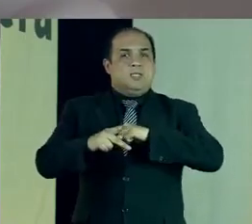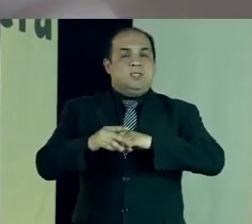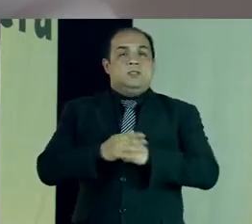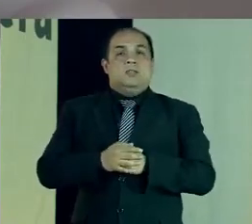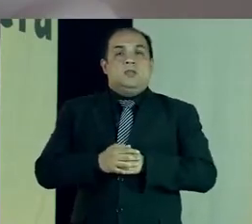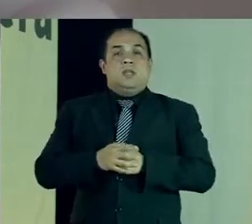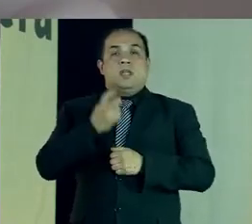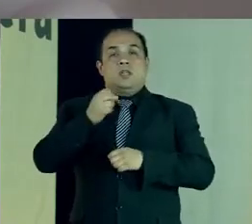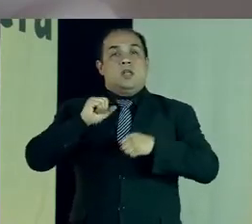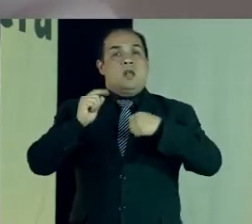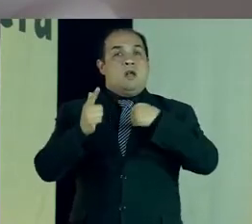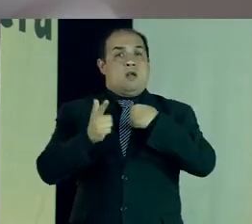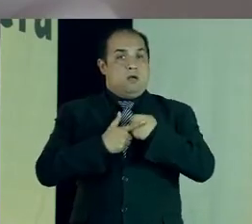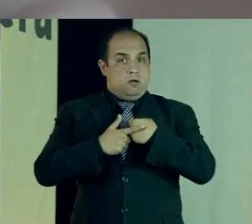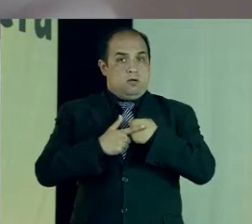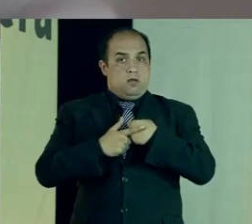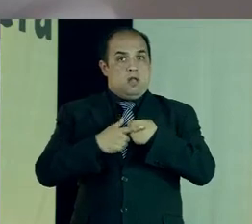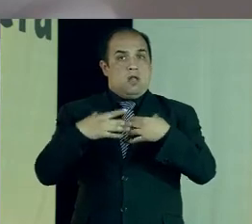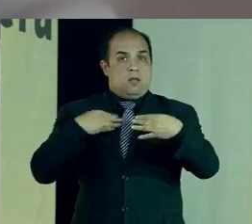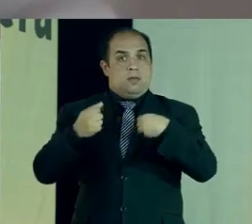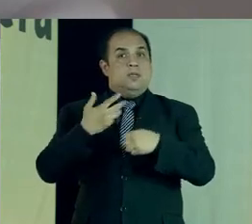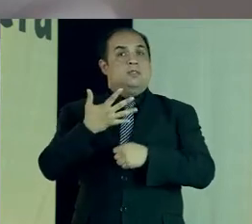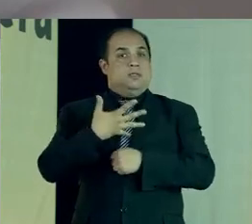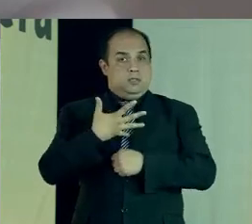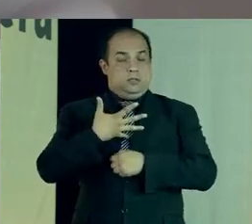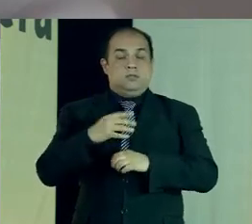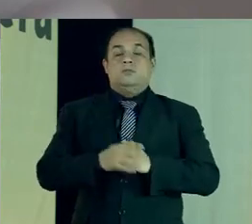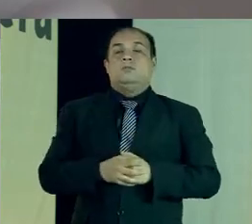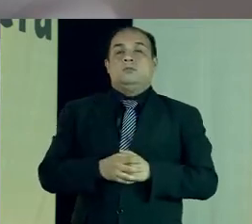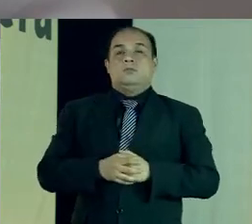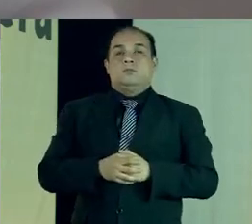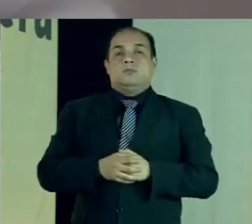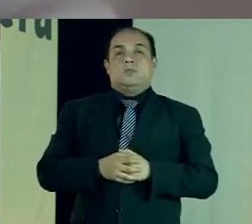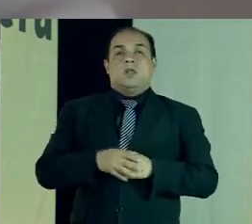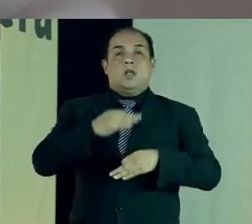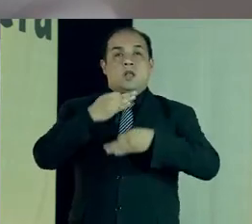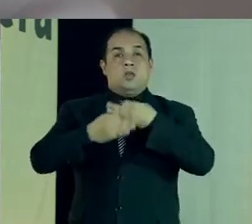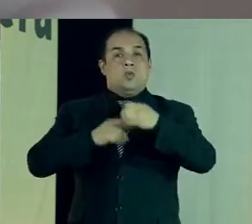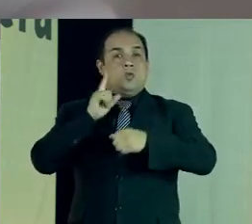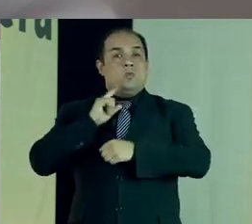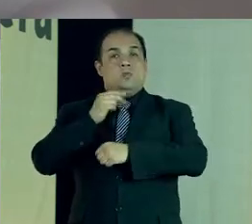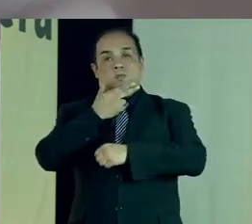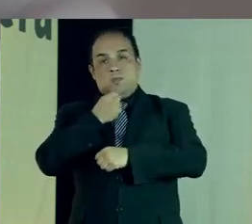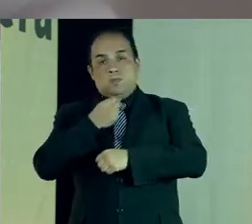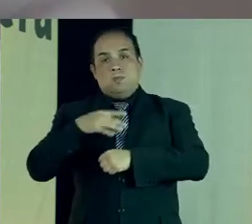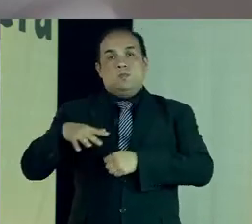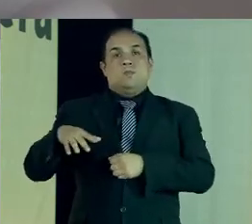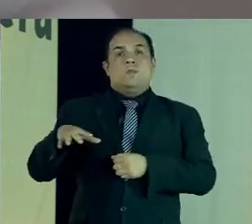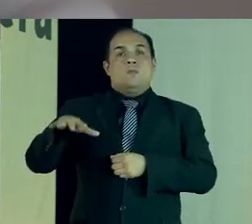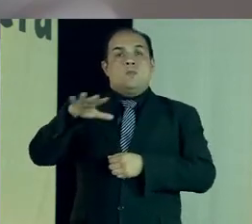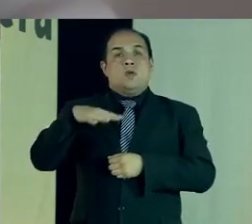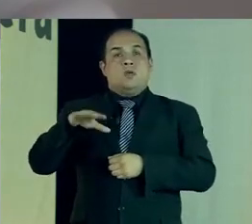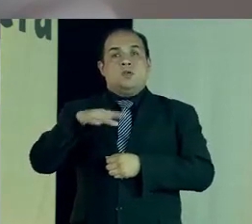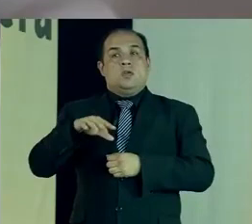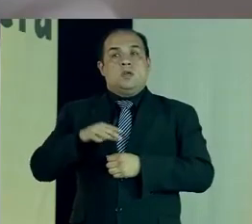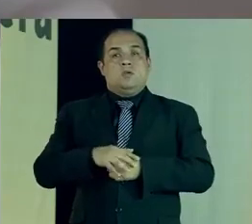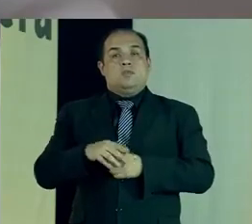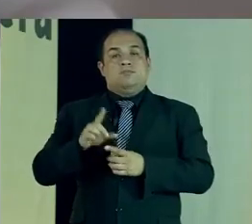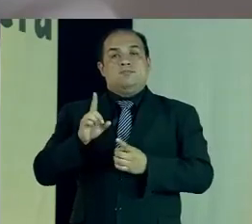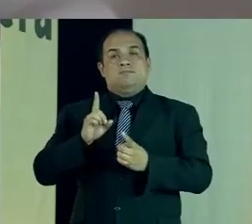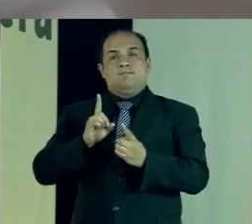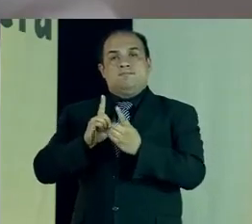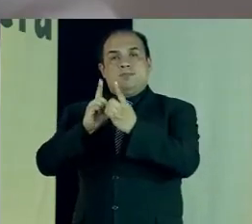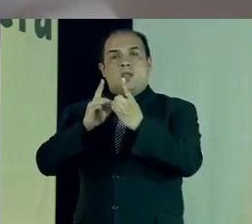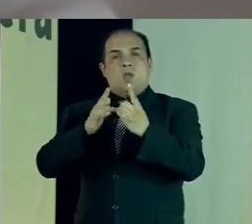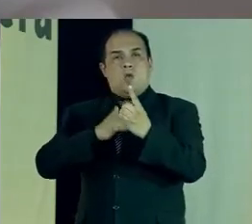que la pandemia nos ha puesto automáticamente todas y todos buscamos un encuentro de corazón de